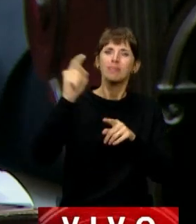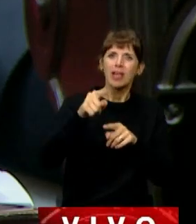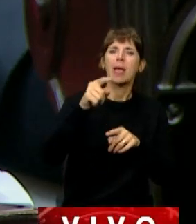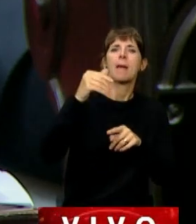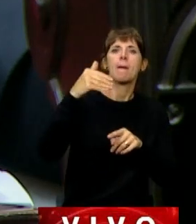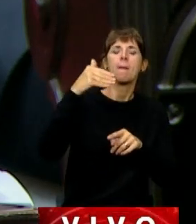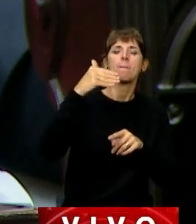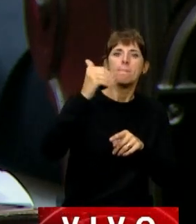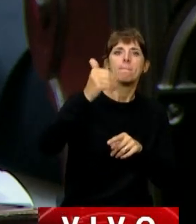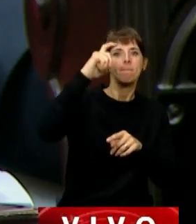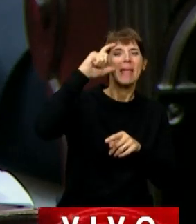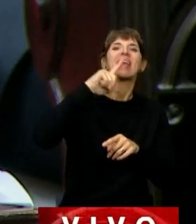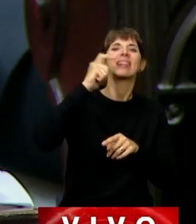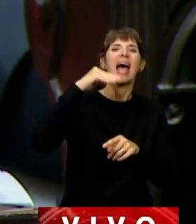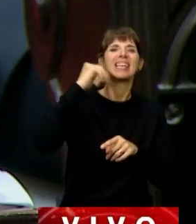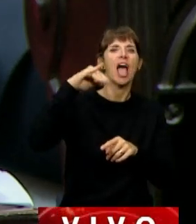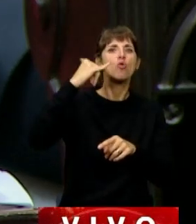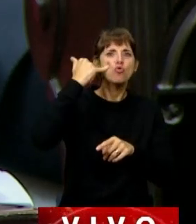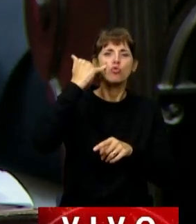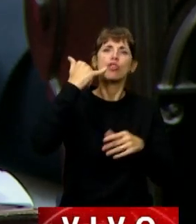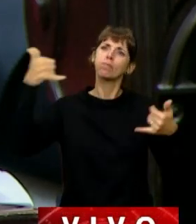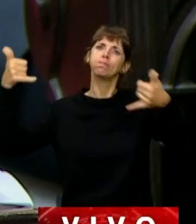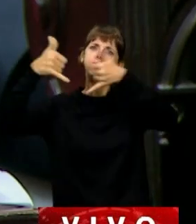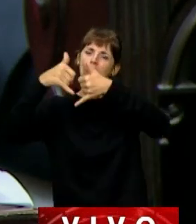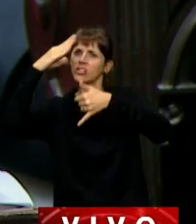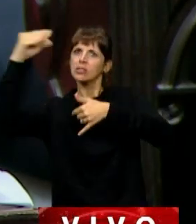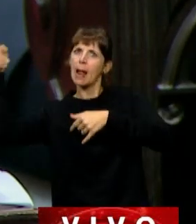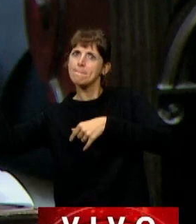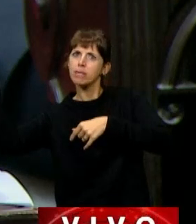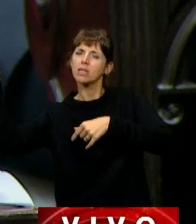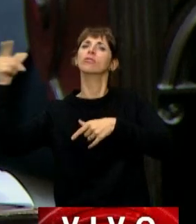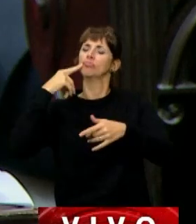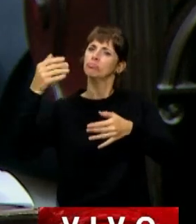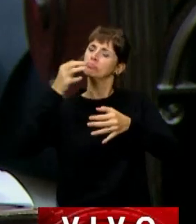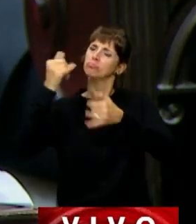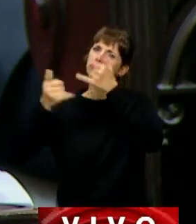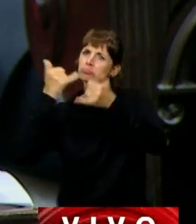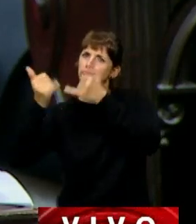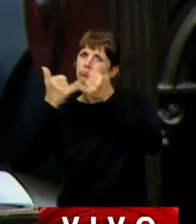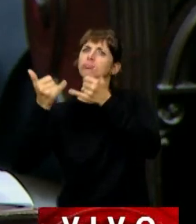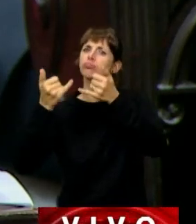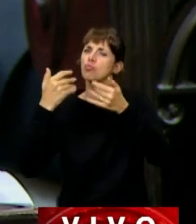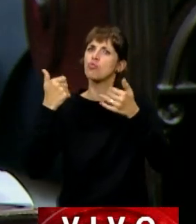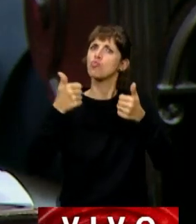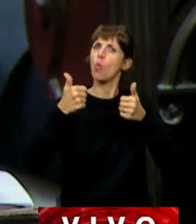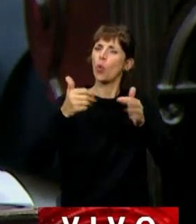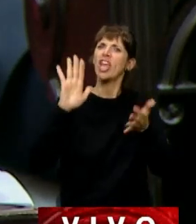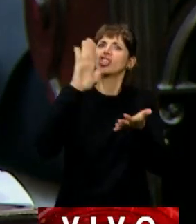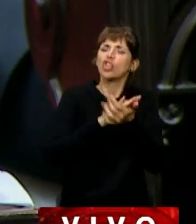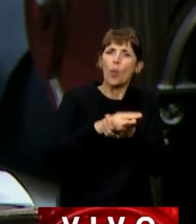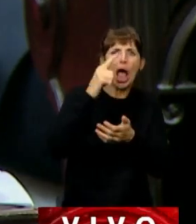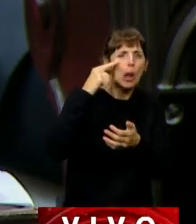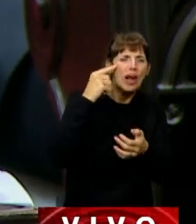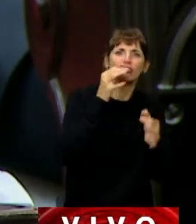había comunicado con el presidente Donald Trump y le había hablado muy positivamente de su diálogo con el